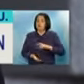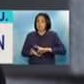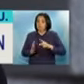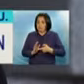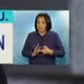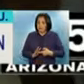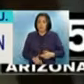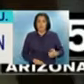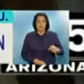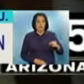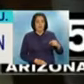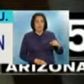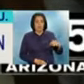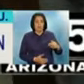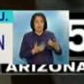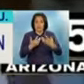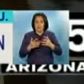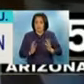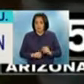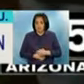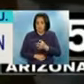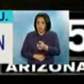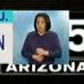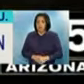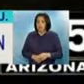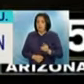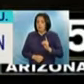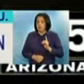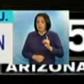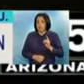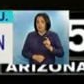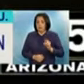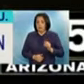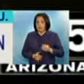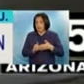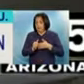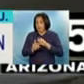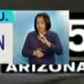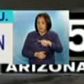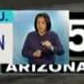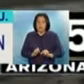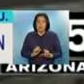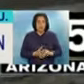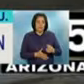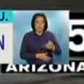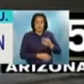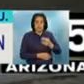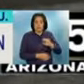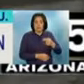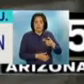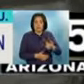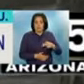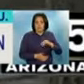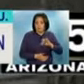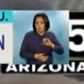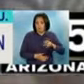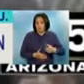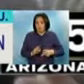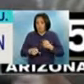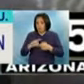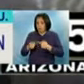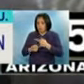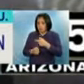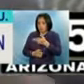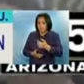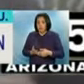norteamericana. Praeli, directora de Asuntos Hispanos en la campaña de Clinton, contó su conmovedora historia en la que